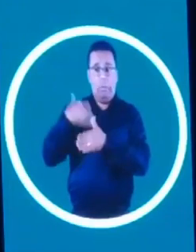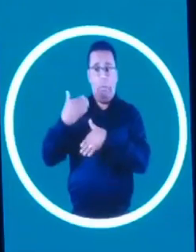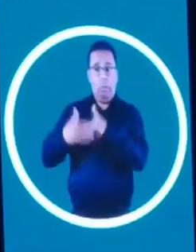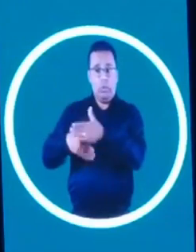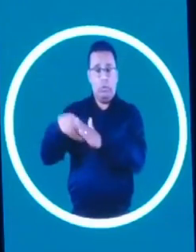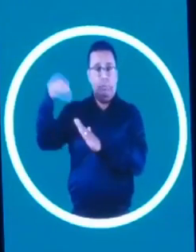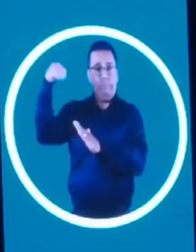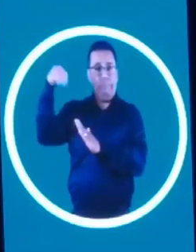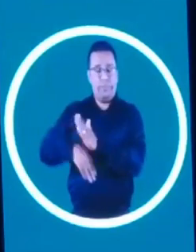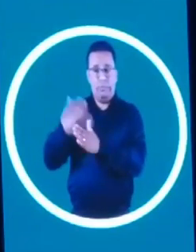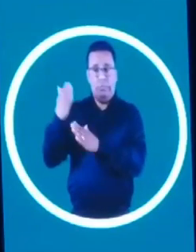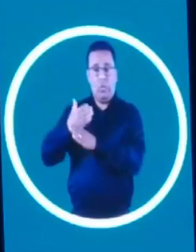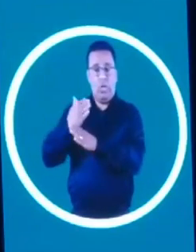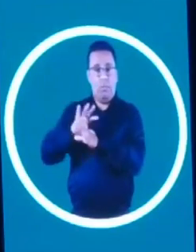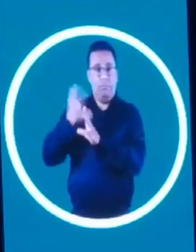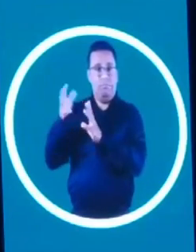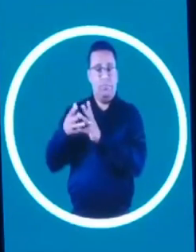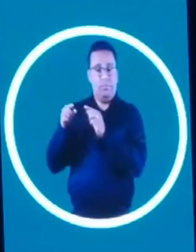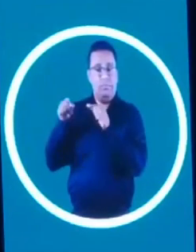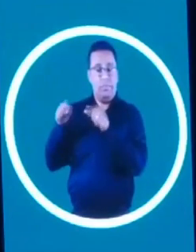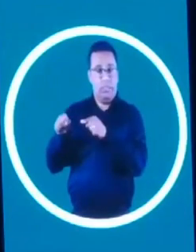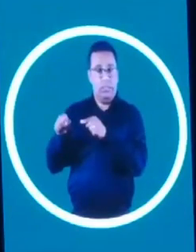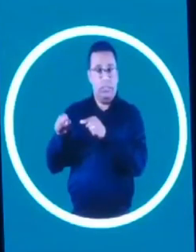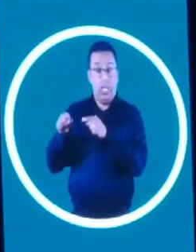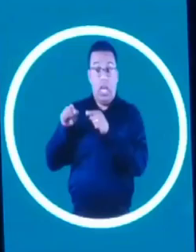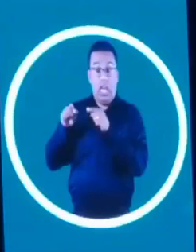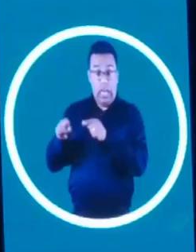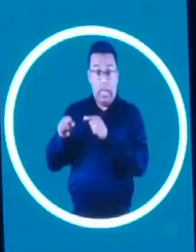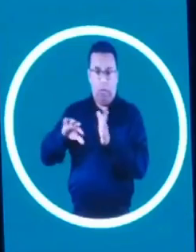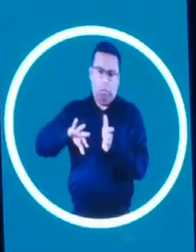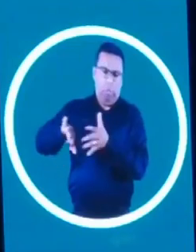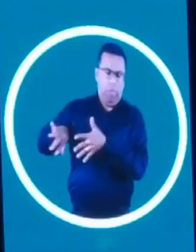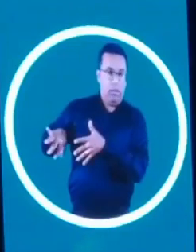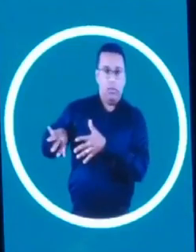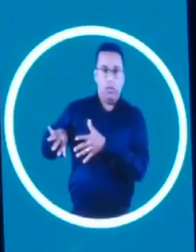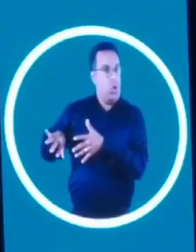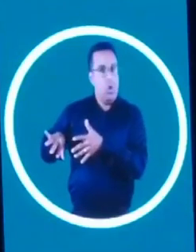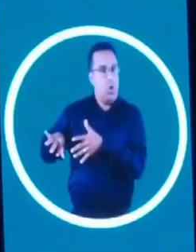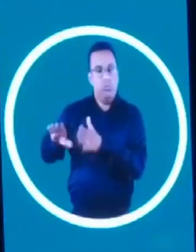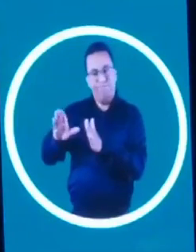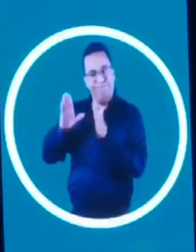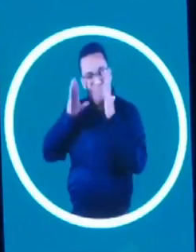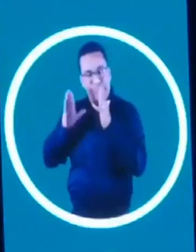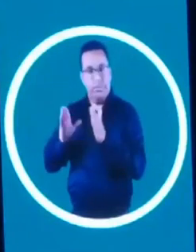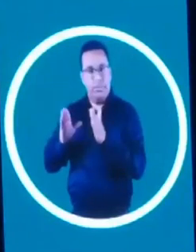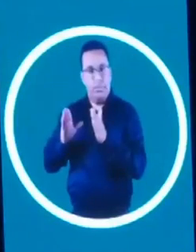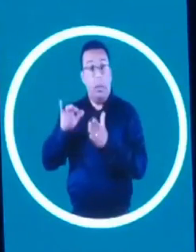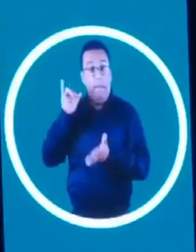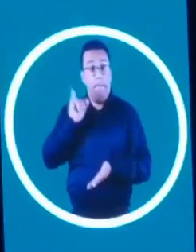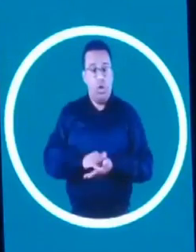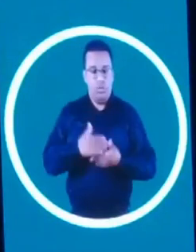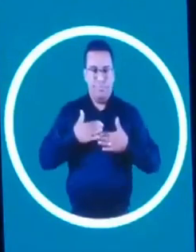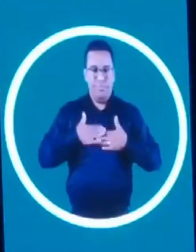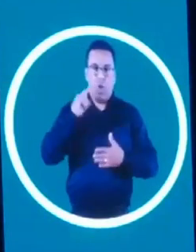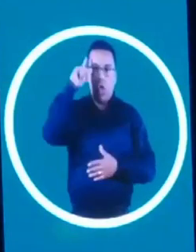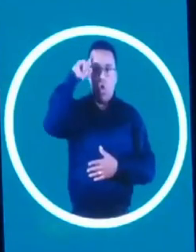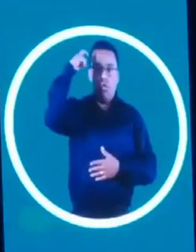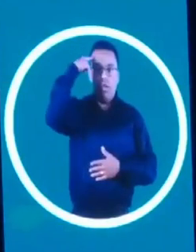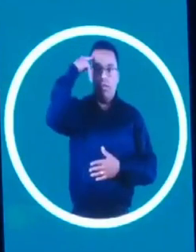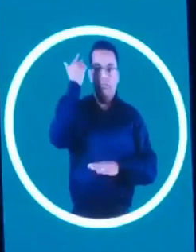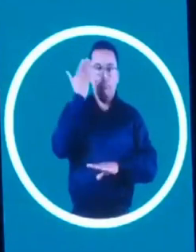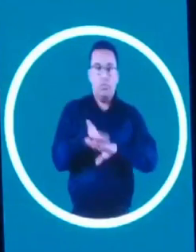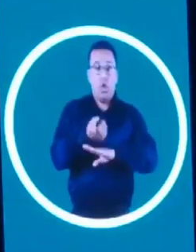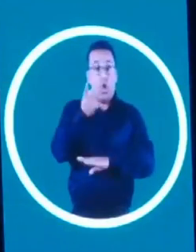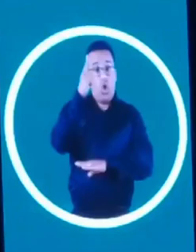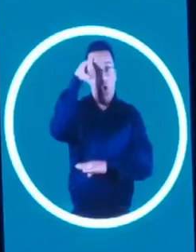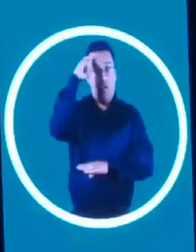el comercio. Por eso, desde nuestro gobierno, el gobierno del cambio, el gobierno